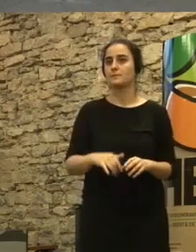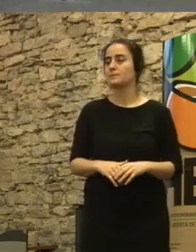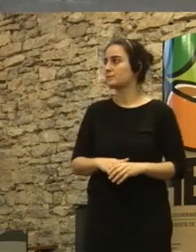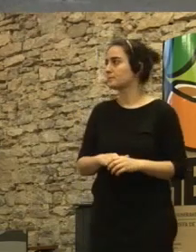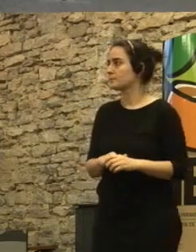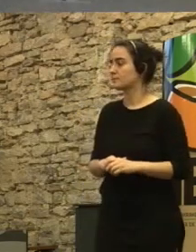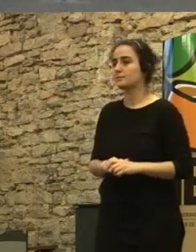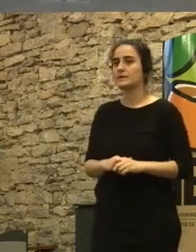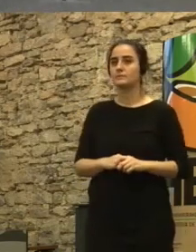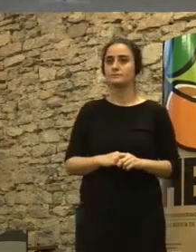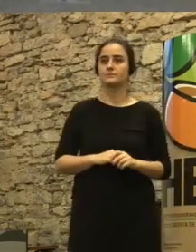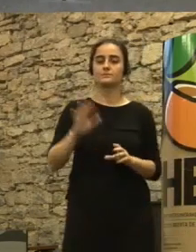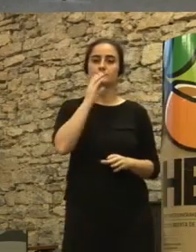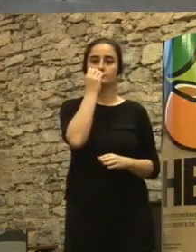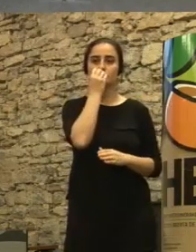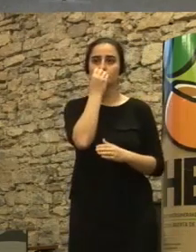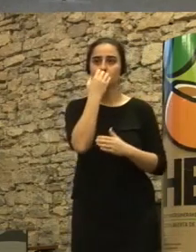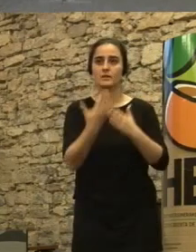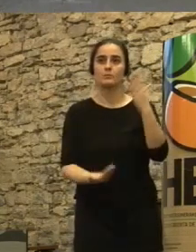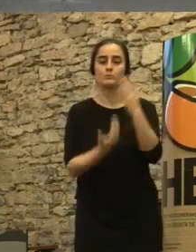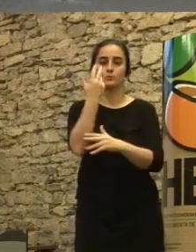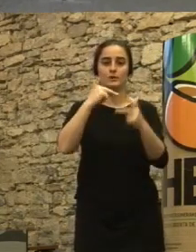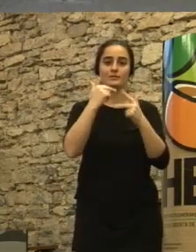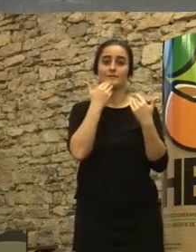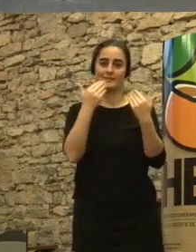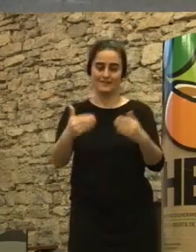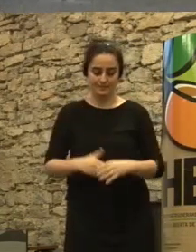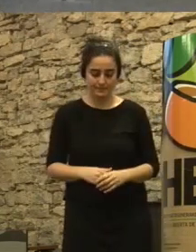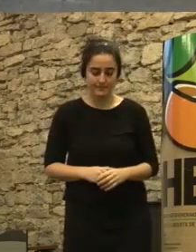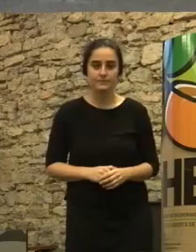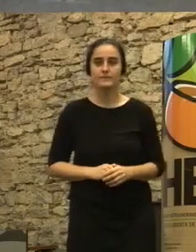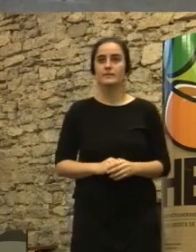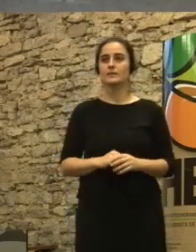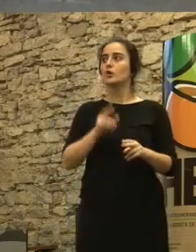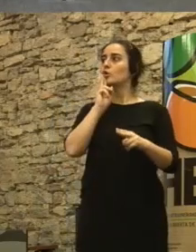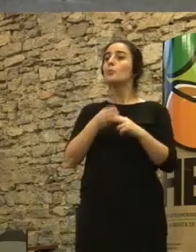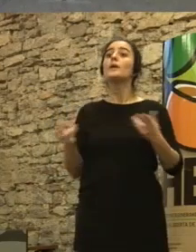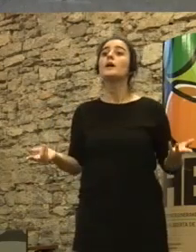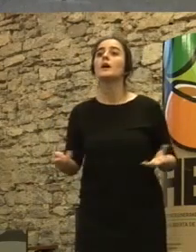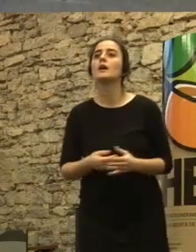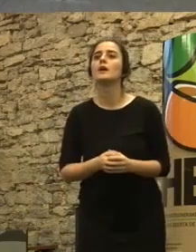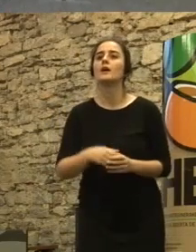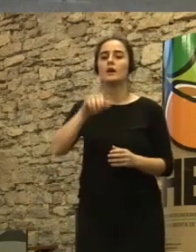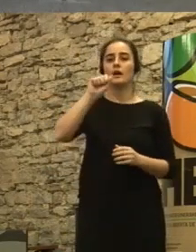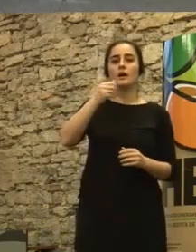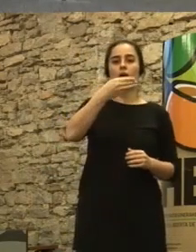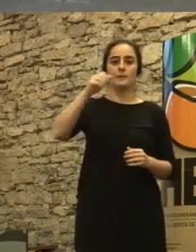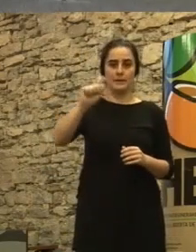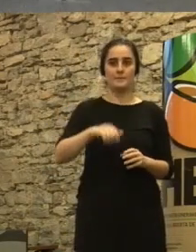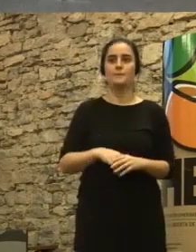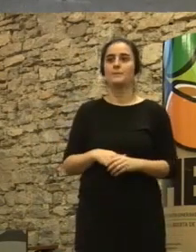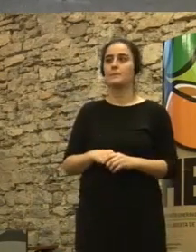paso. Egunon, es que de casco. Una pregunta. ¿Cómo te llamas? Me llamo Abba. Abba.